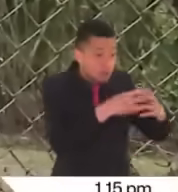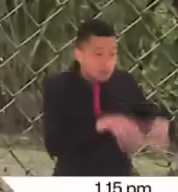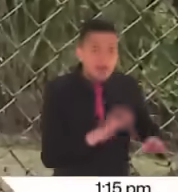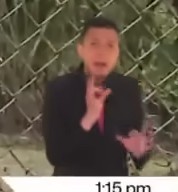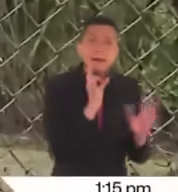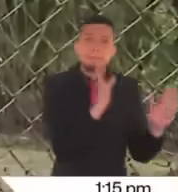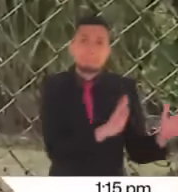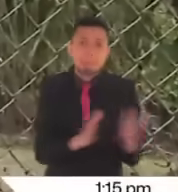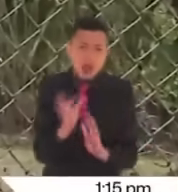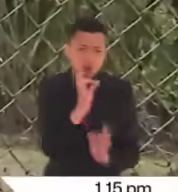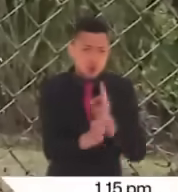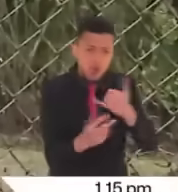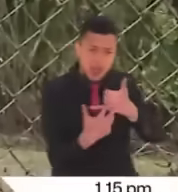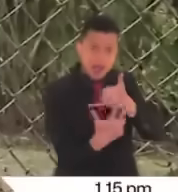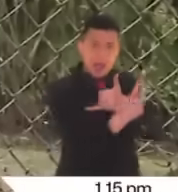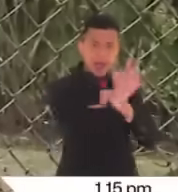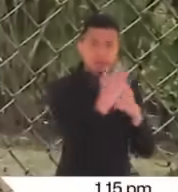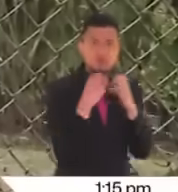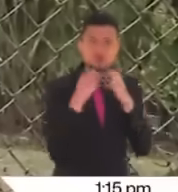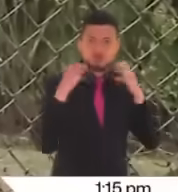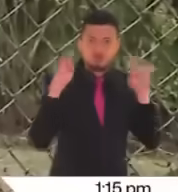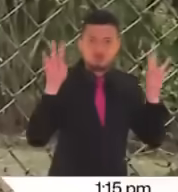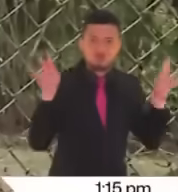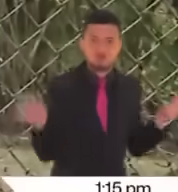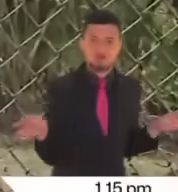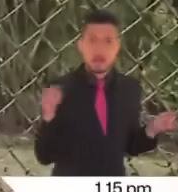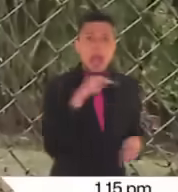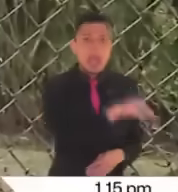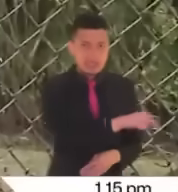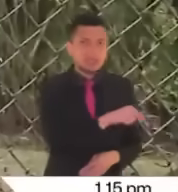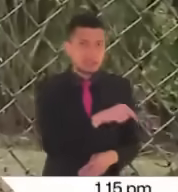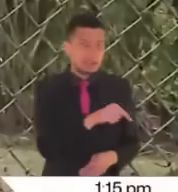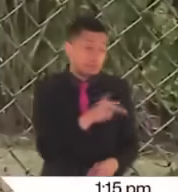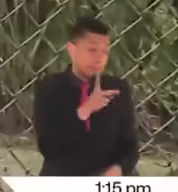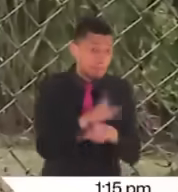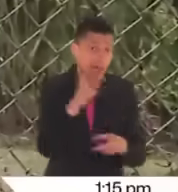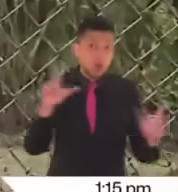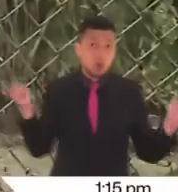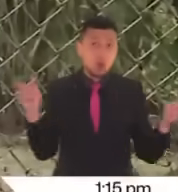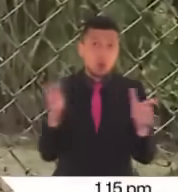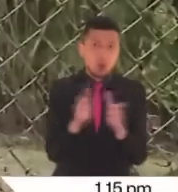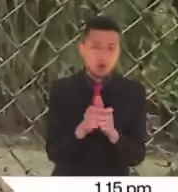conservación del cóndor de los Andes, que recordemos es una especie en peligro crítico de